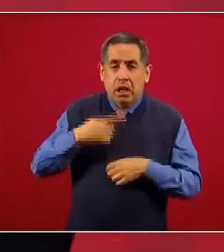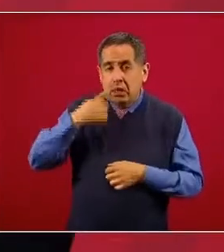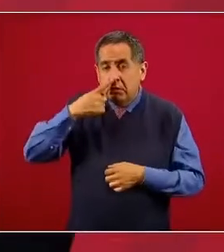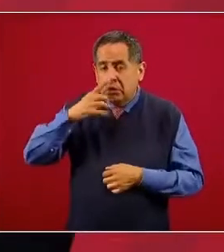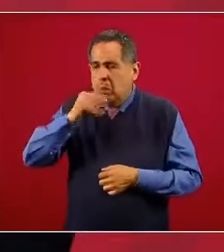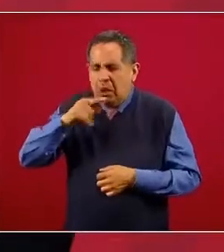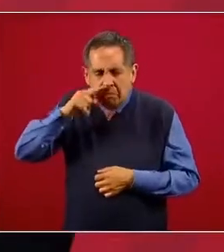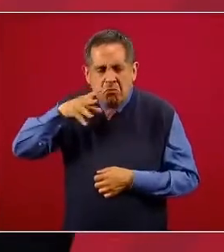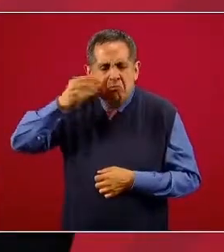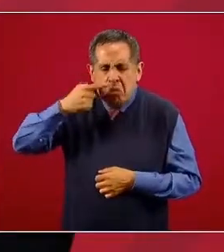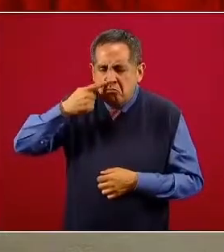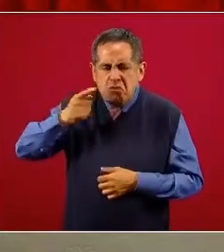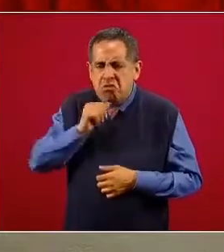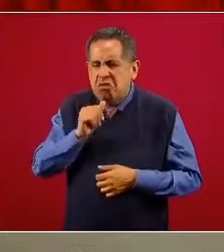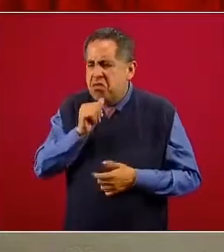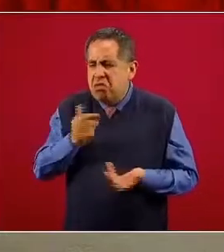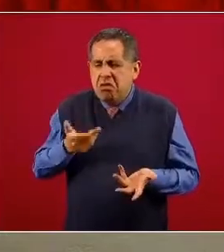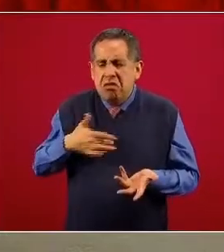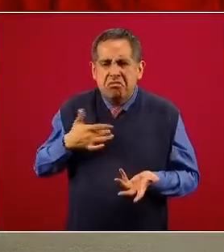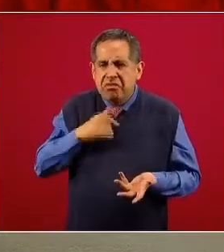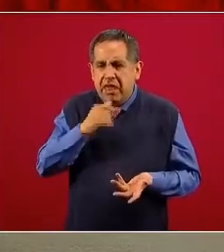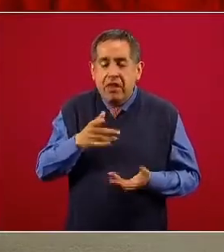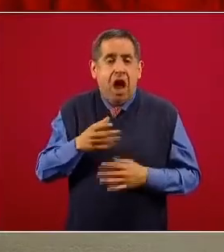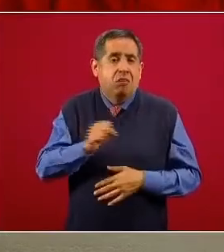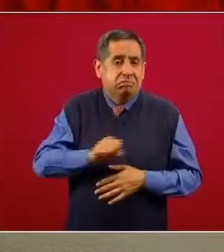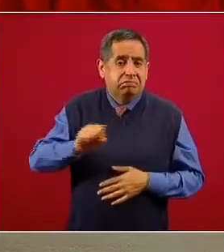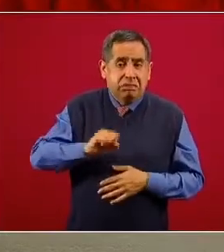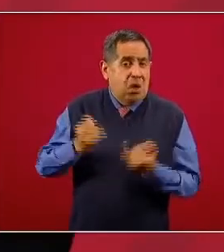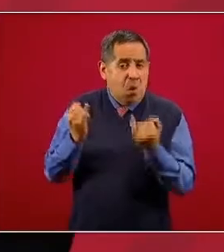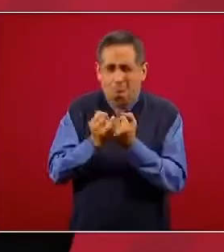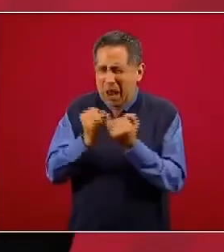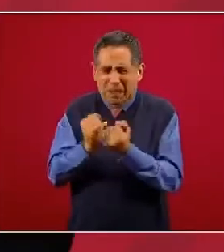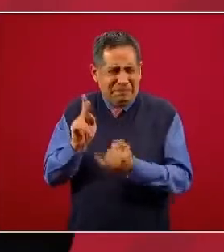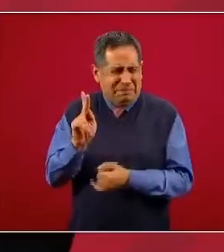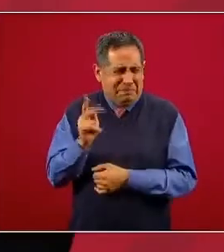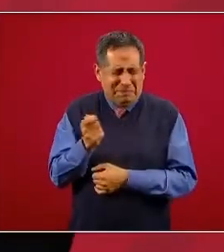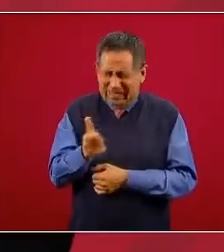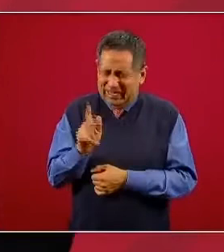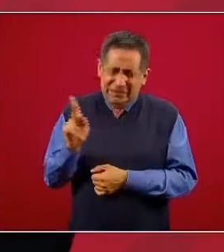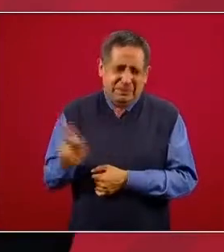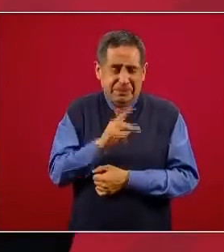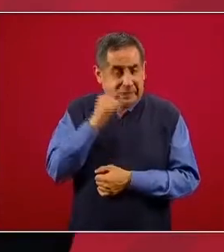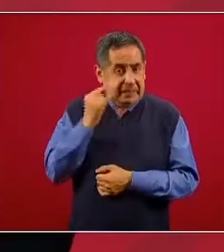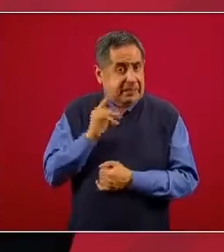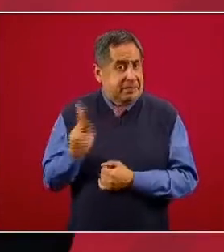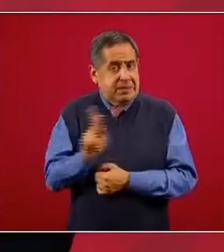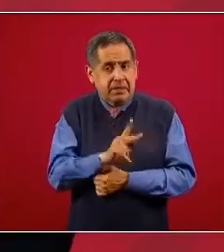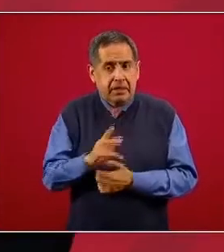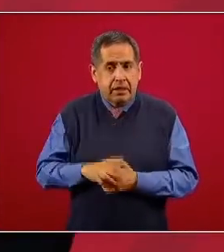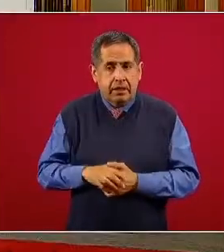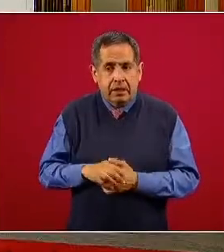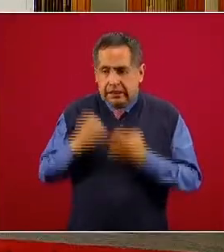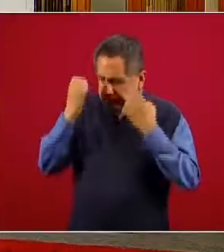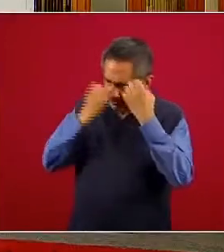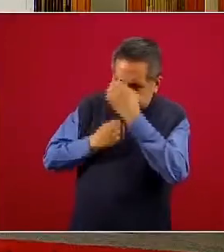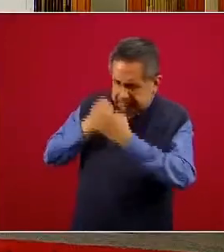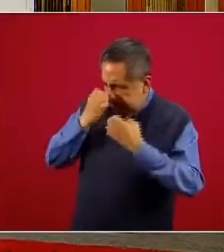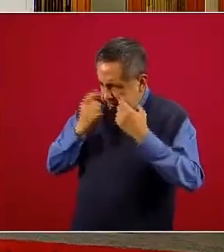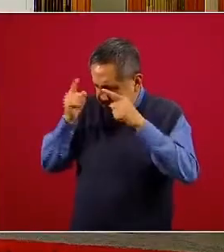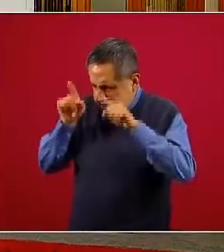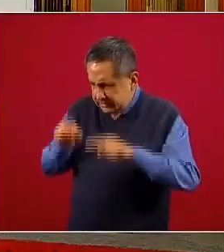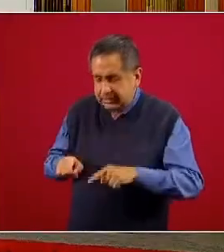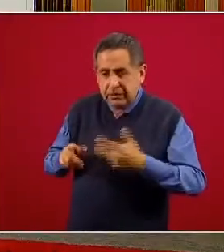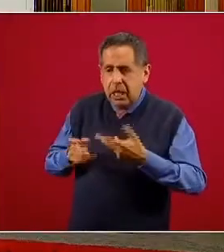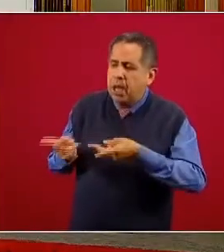olfato, entre otros, diarrea incluso. Y a veces es difícil distinguir solamente con bases clínicas, es decir,